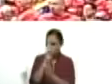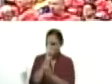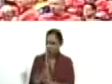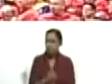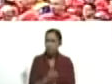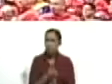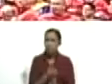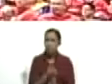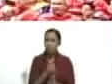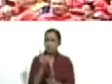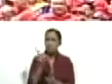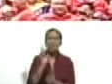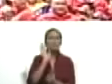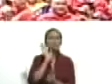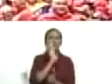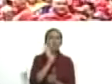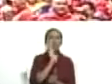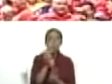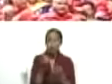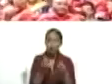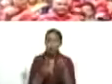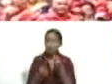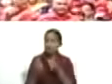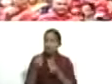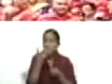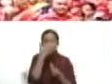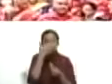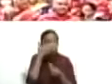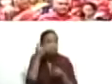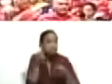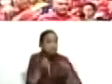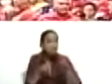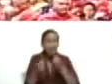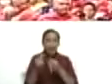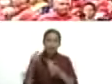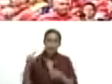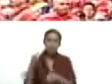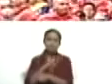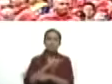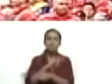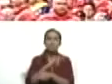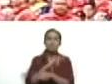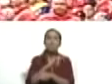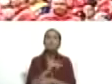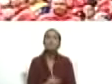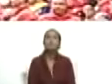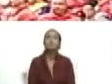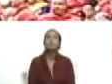el sucio billete de la traición.